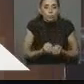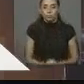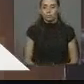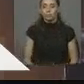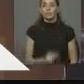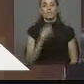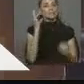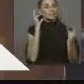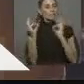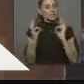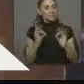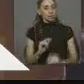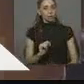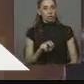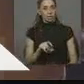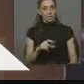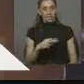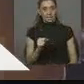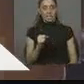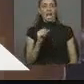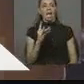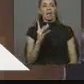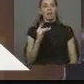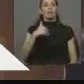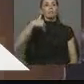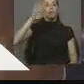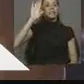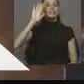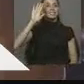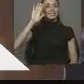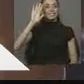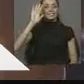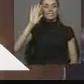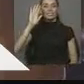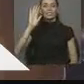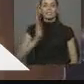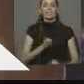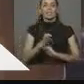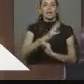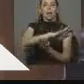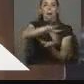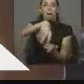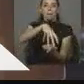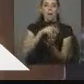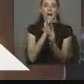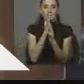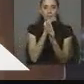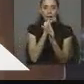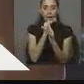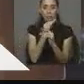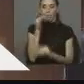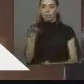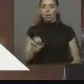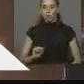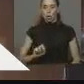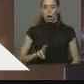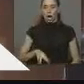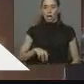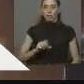Pero la señora Tencha, que ya tenía sus años, llegaba a la plaza de armas, dijo,